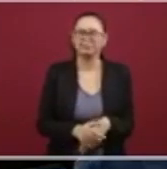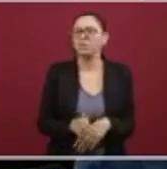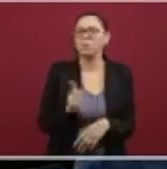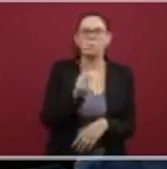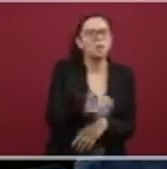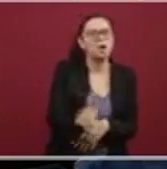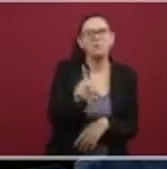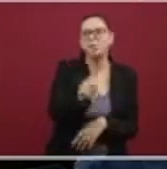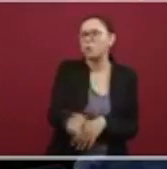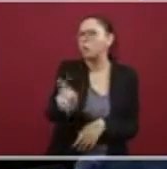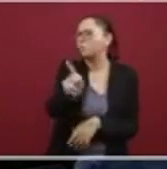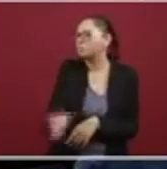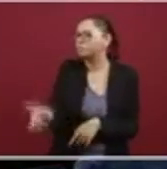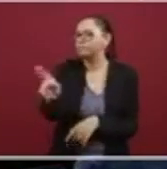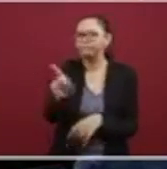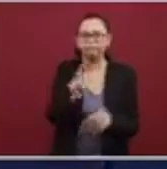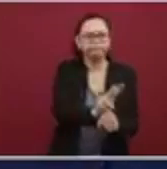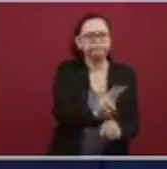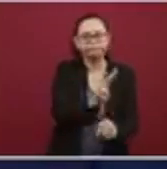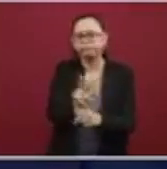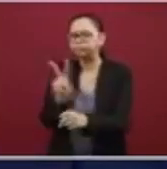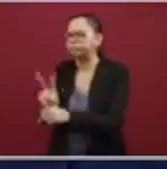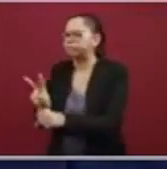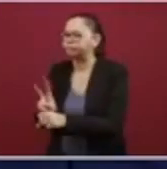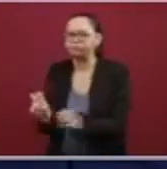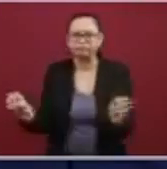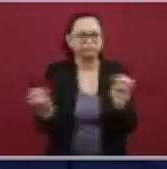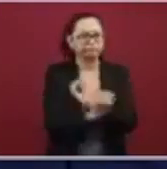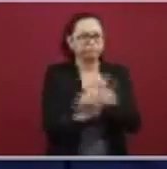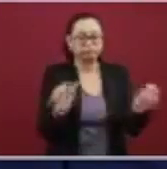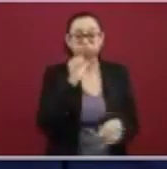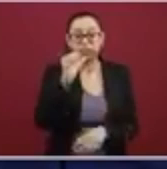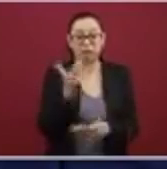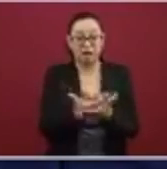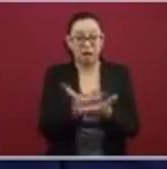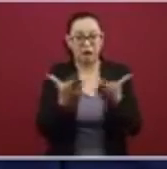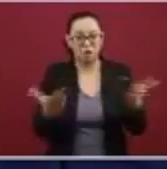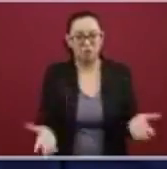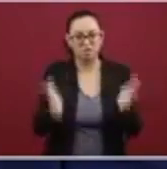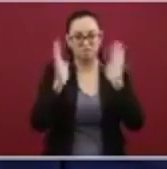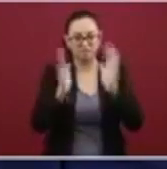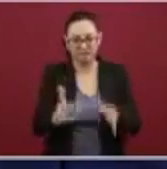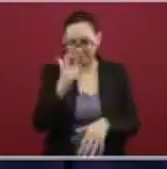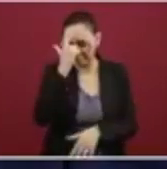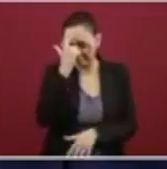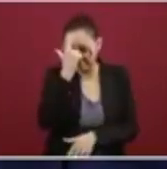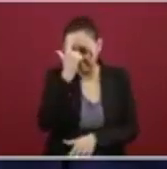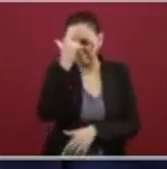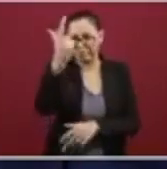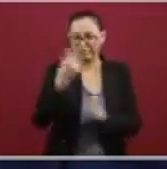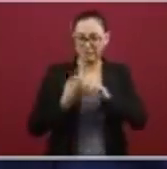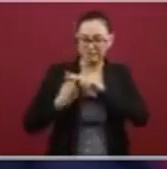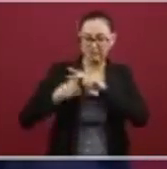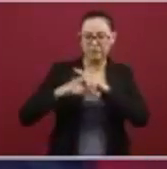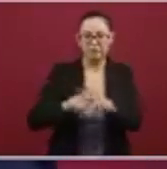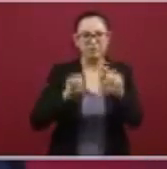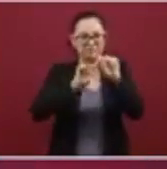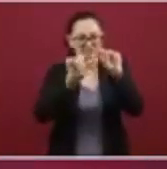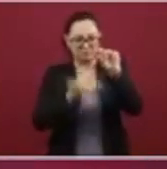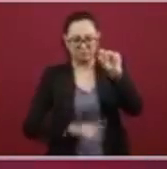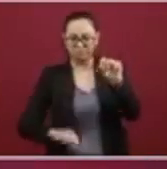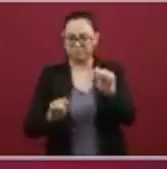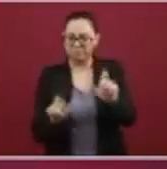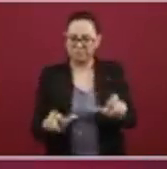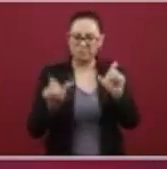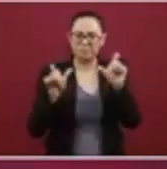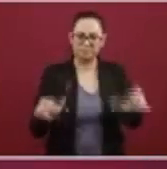vigilancia. Ahora ya se creó la Guardia Nacional para que en todos los